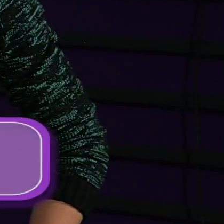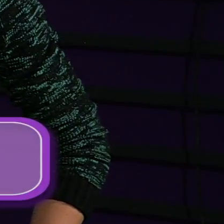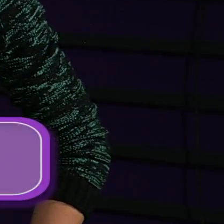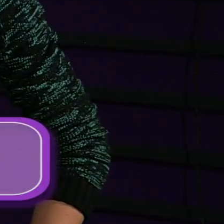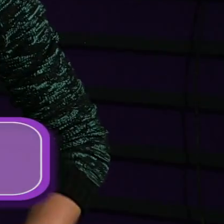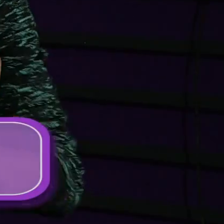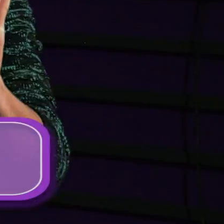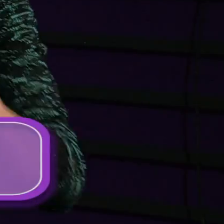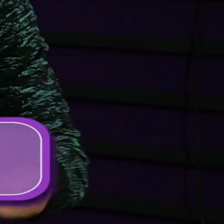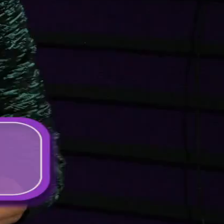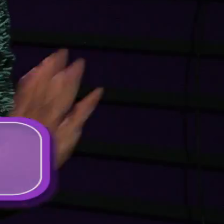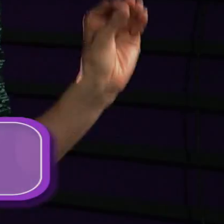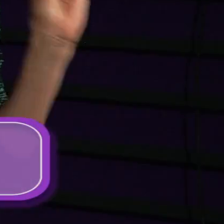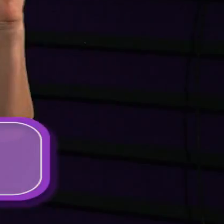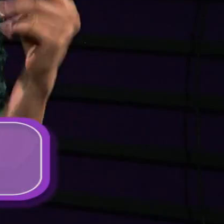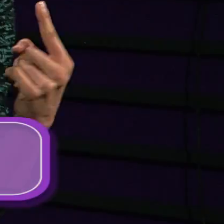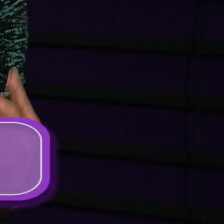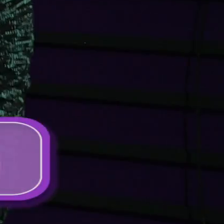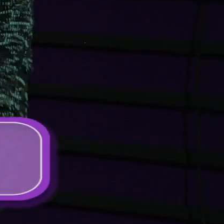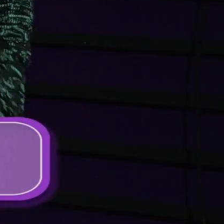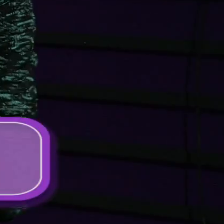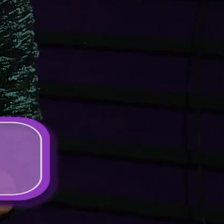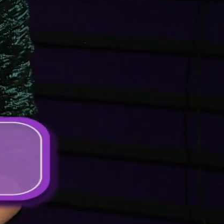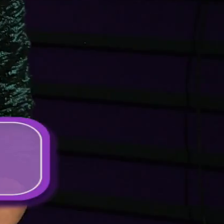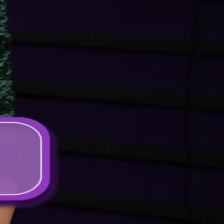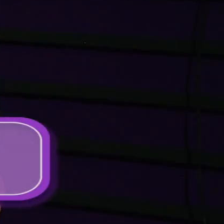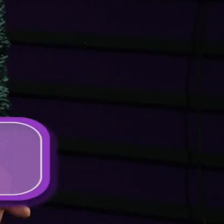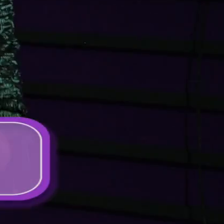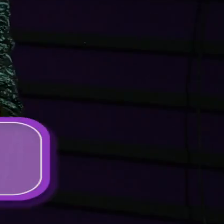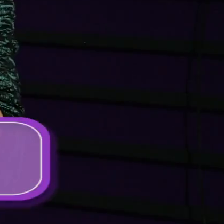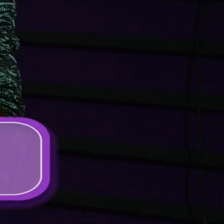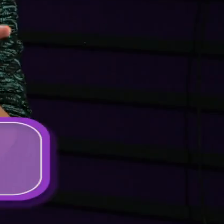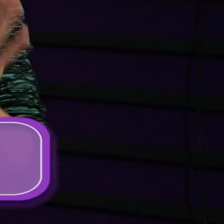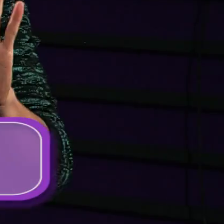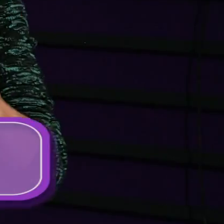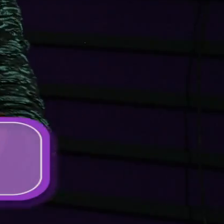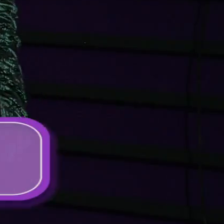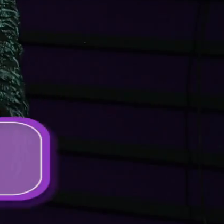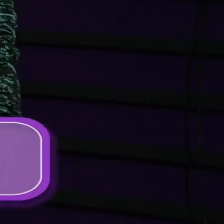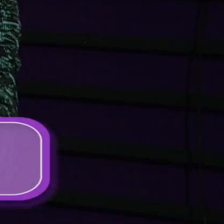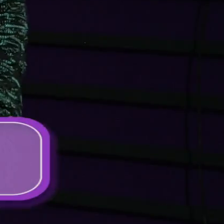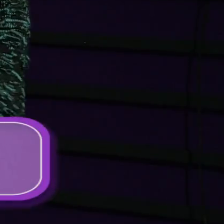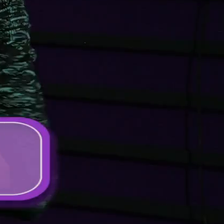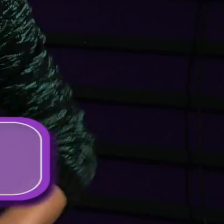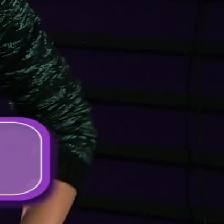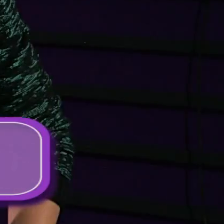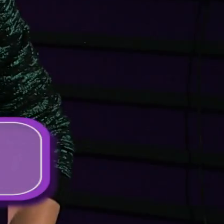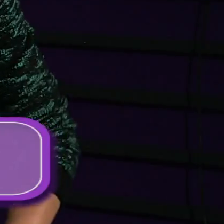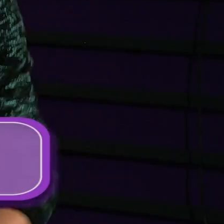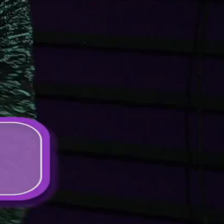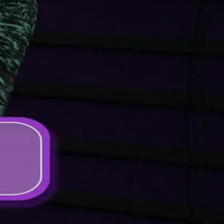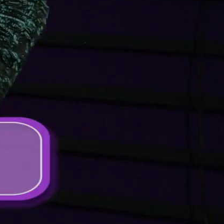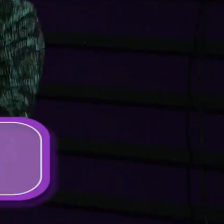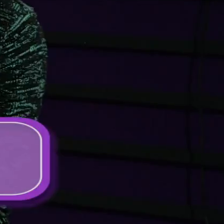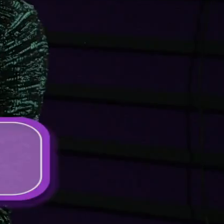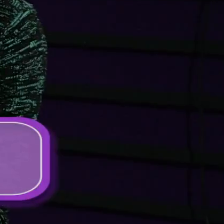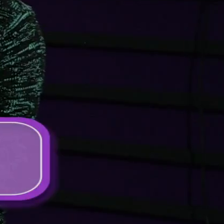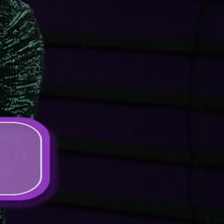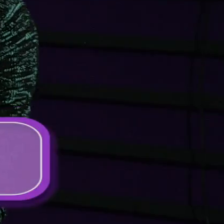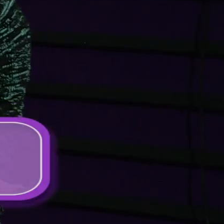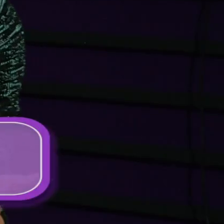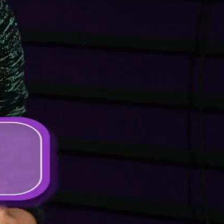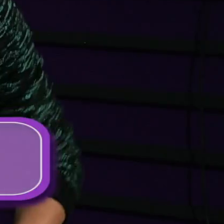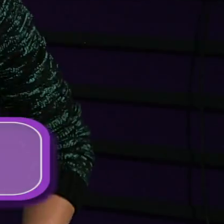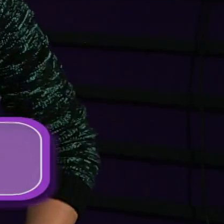Guillermo, más conocido por todos como El Pollo. Y su seña es esta. Juan Guillermo,